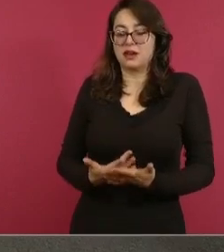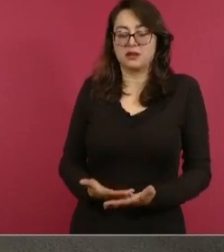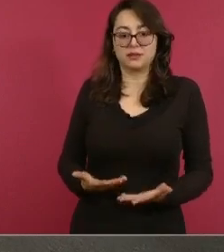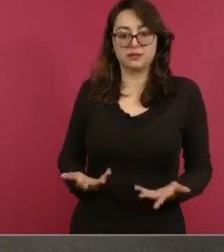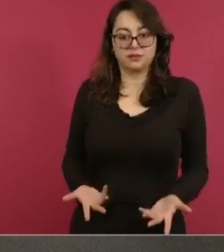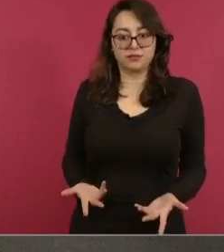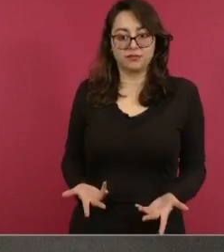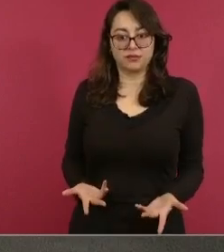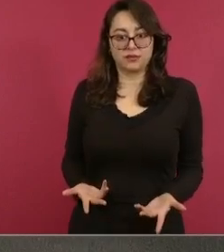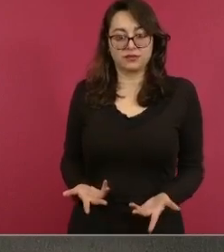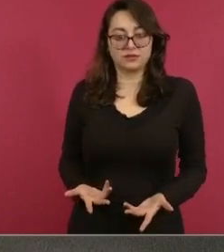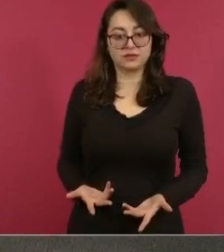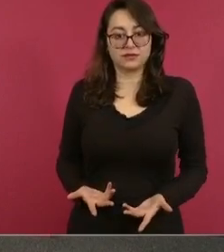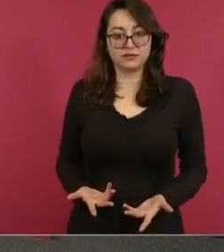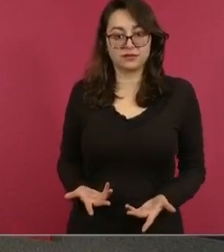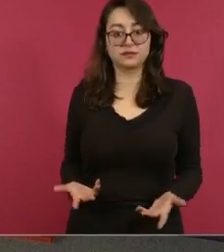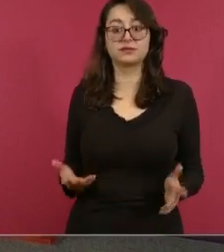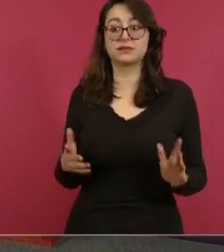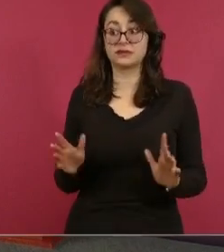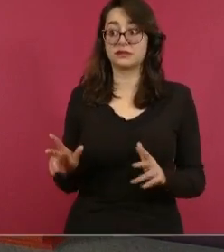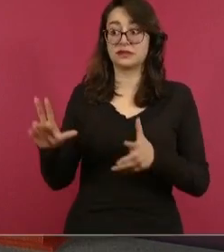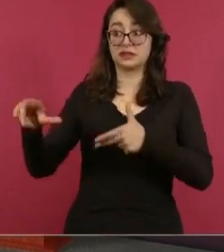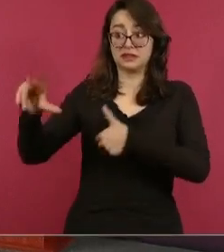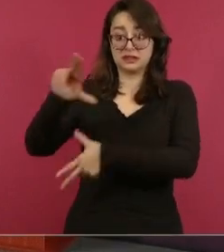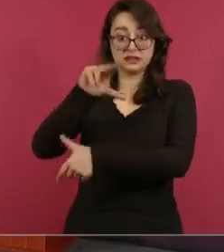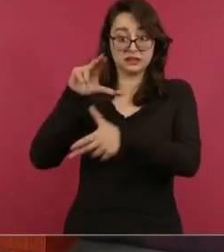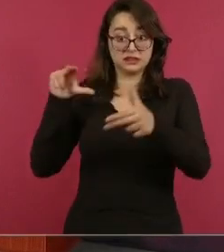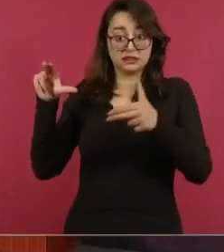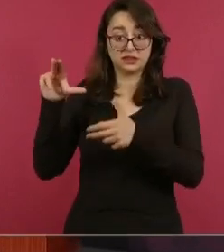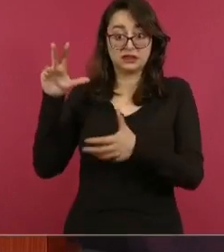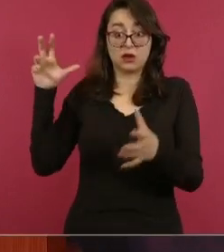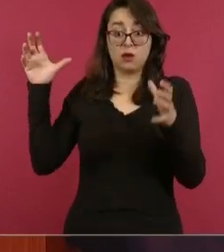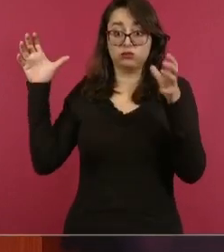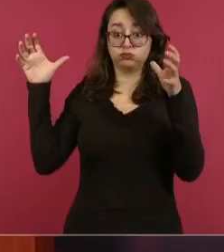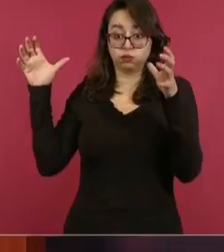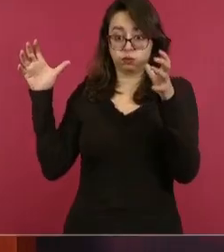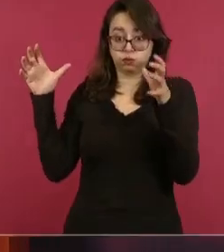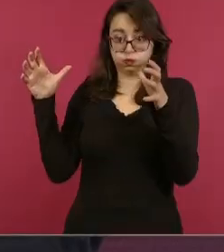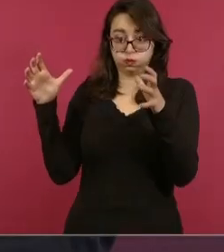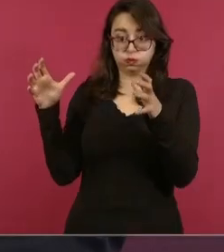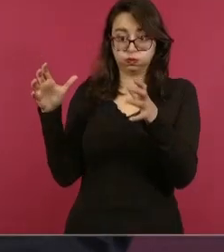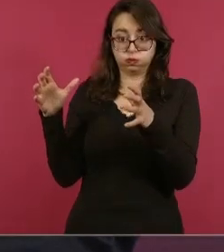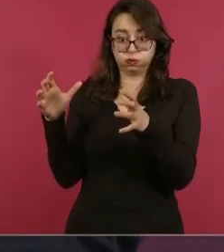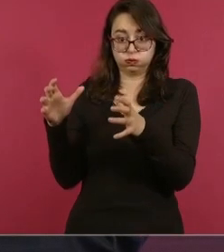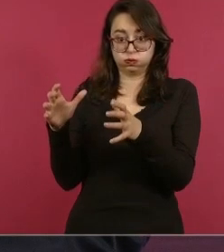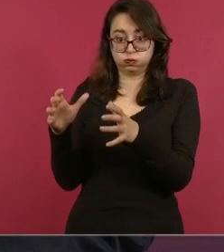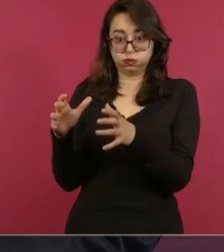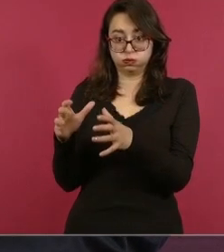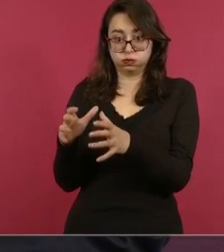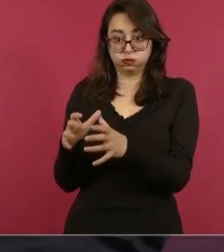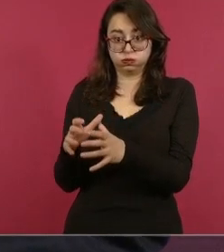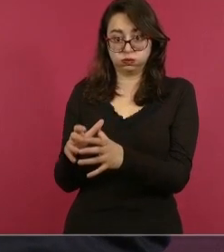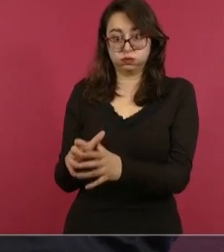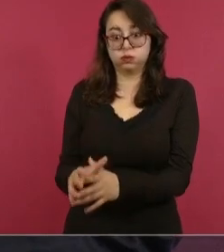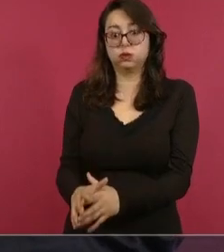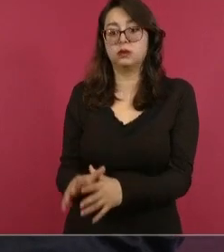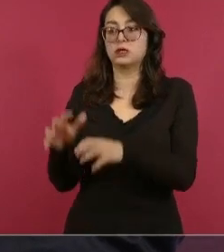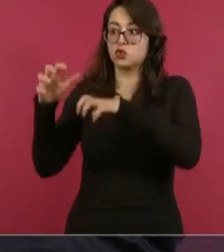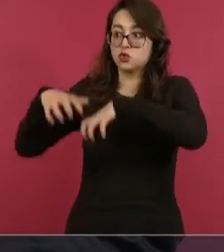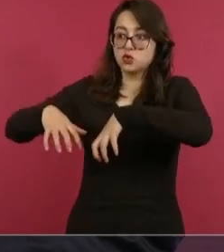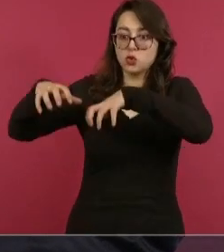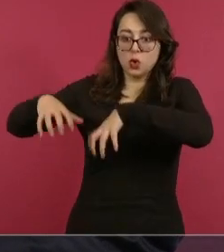El pronóstico es de que va a ir disminuyendo la intensidad en el transcurso del día y vamos a